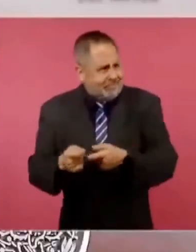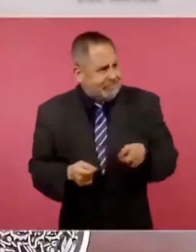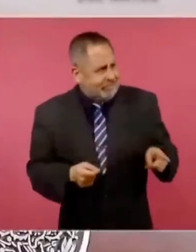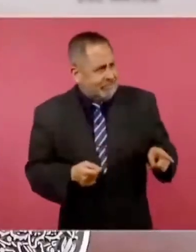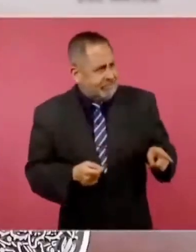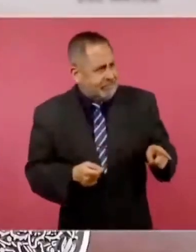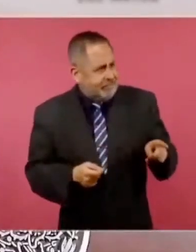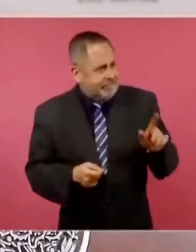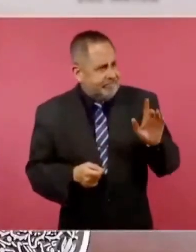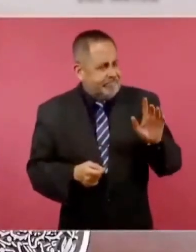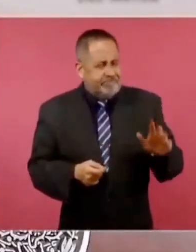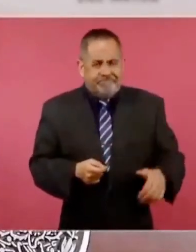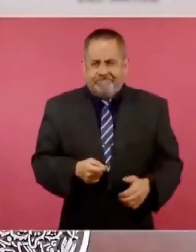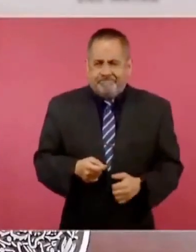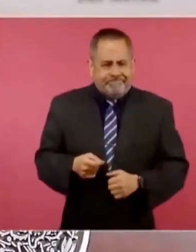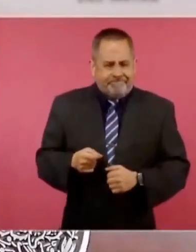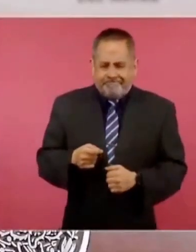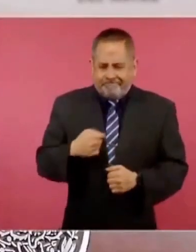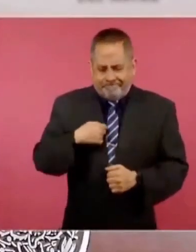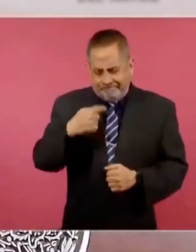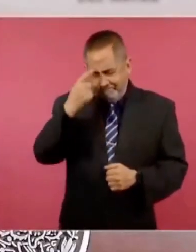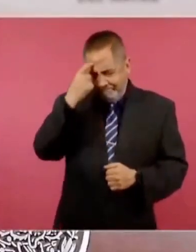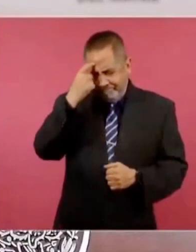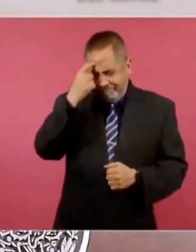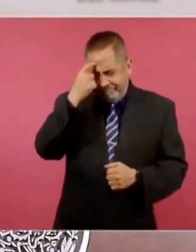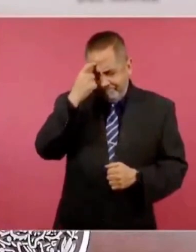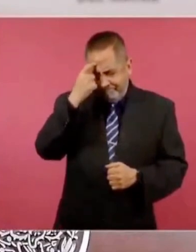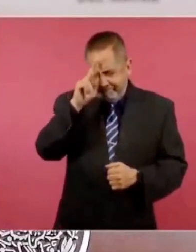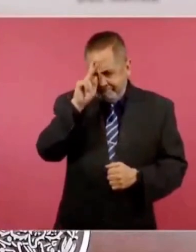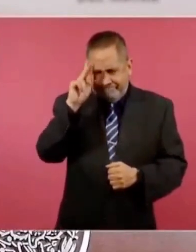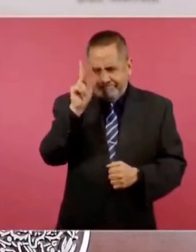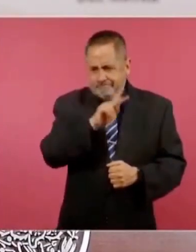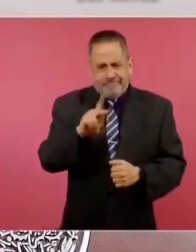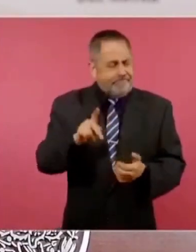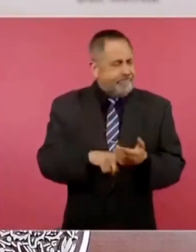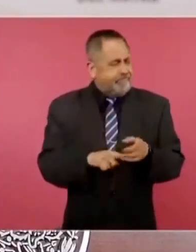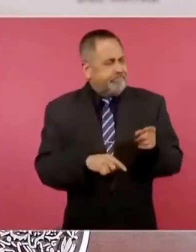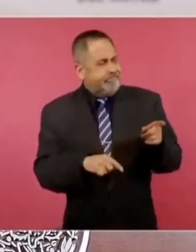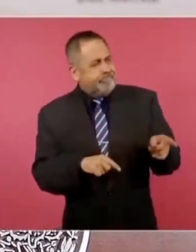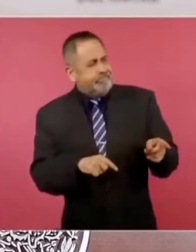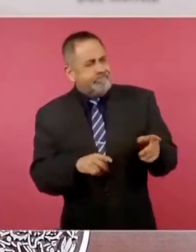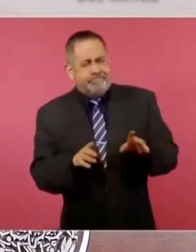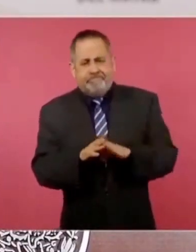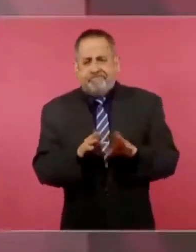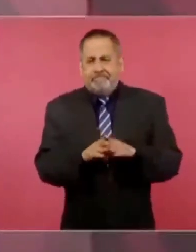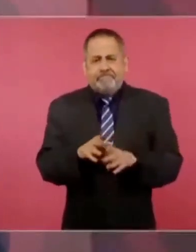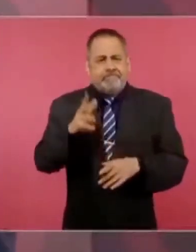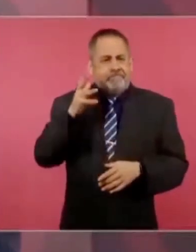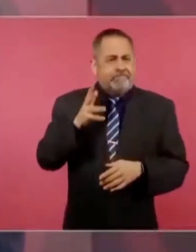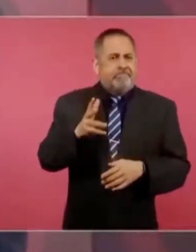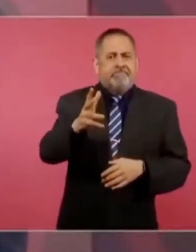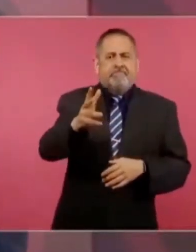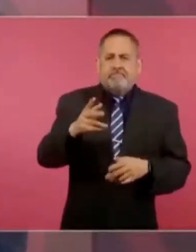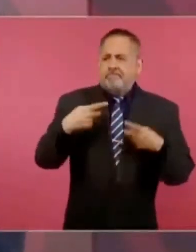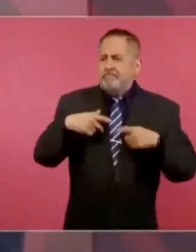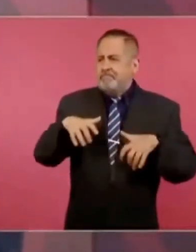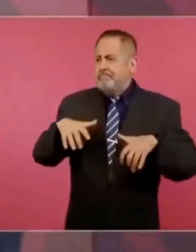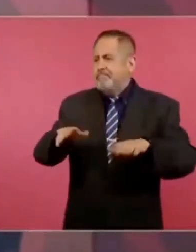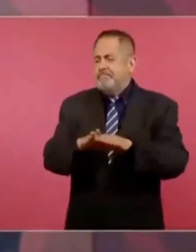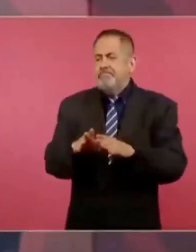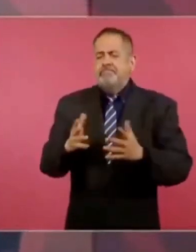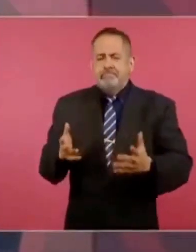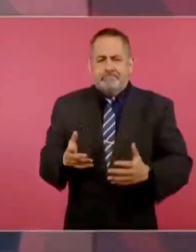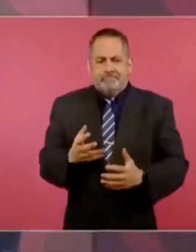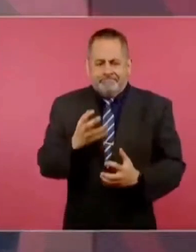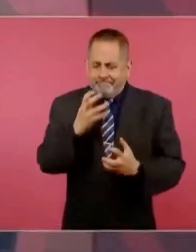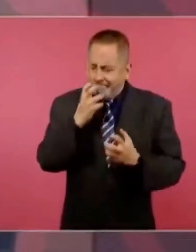Entonces pienso más en la tragedia interminable de nuestro propio pueblo.